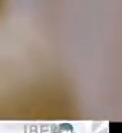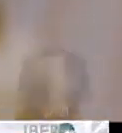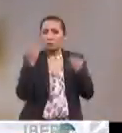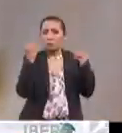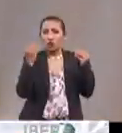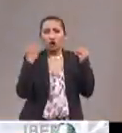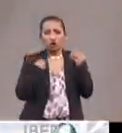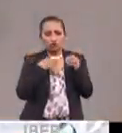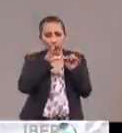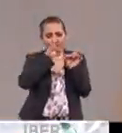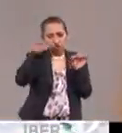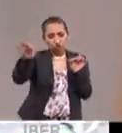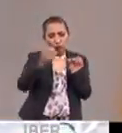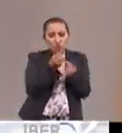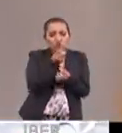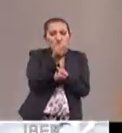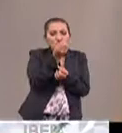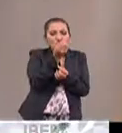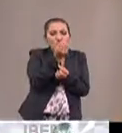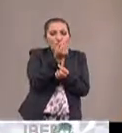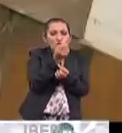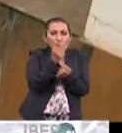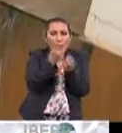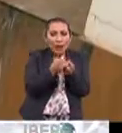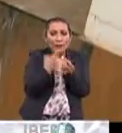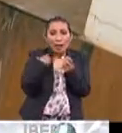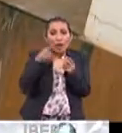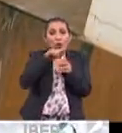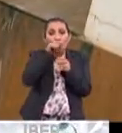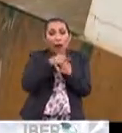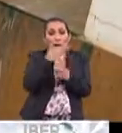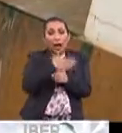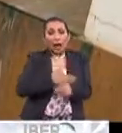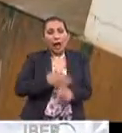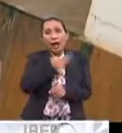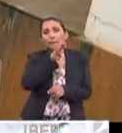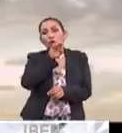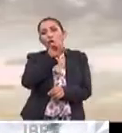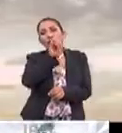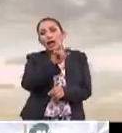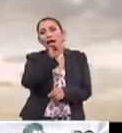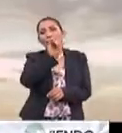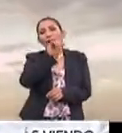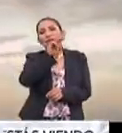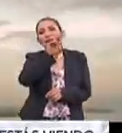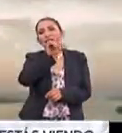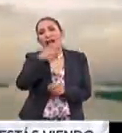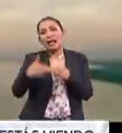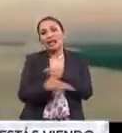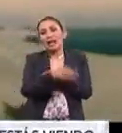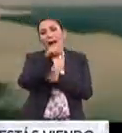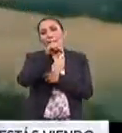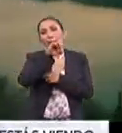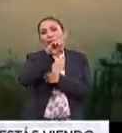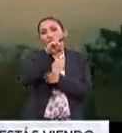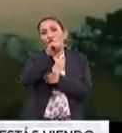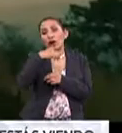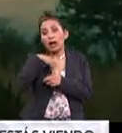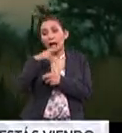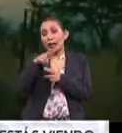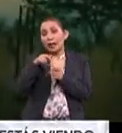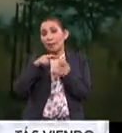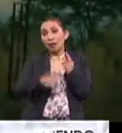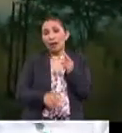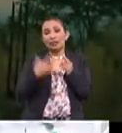Miles de palos de incienso se queman a diario en santuarios budistas como este, en la bahía del río Mekong, en la